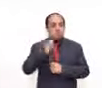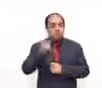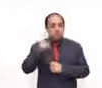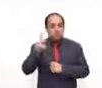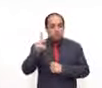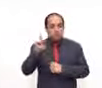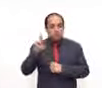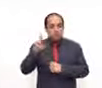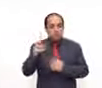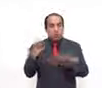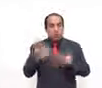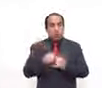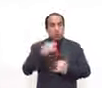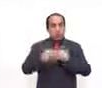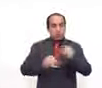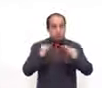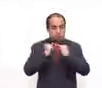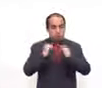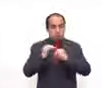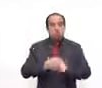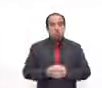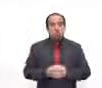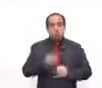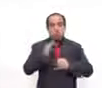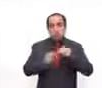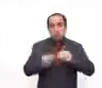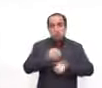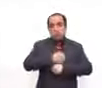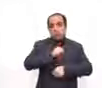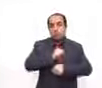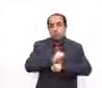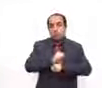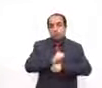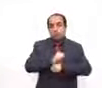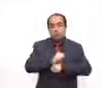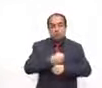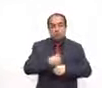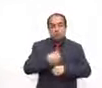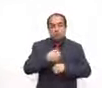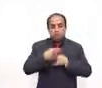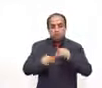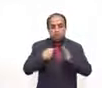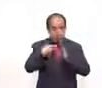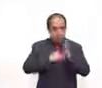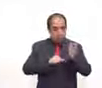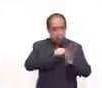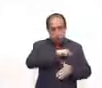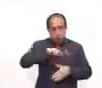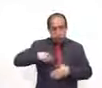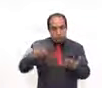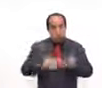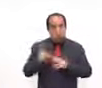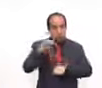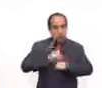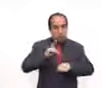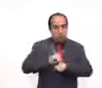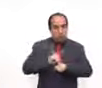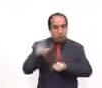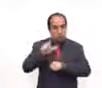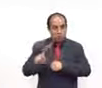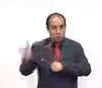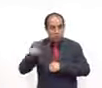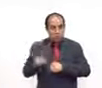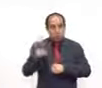instituciones, durante pues, el último mes básicamente estamos hablando de hacer diariamente entre semana cerca de